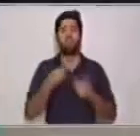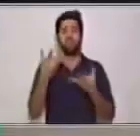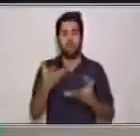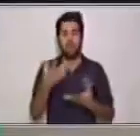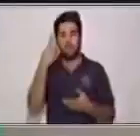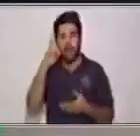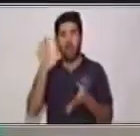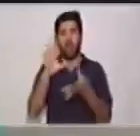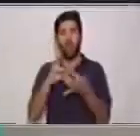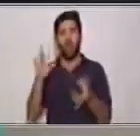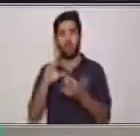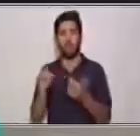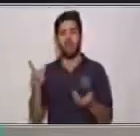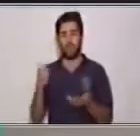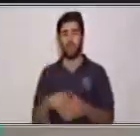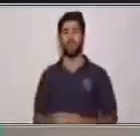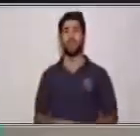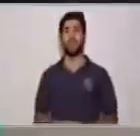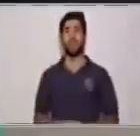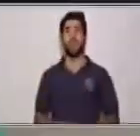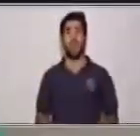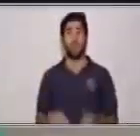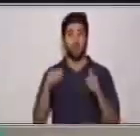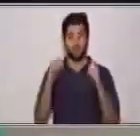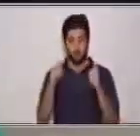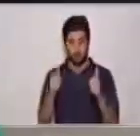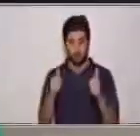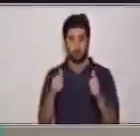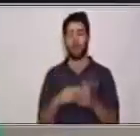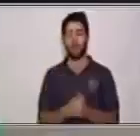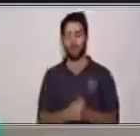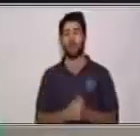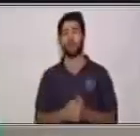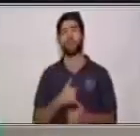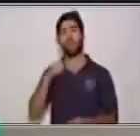representado. Muy bien, vamos a leer un